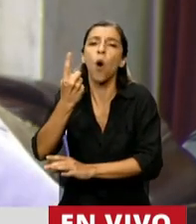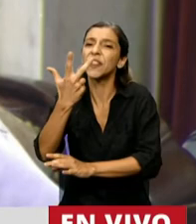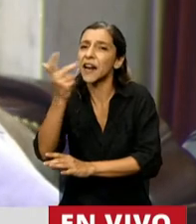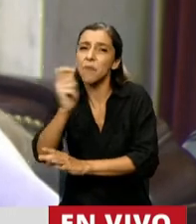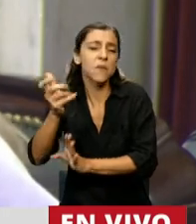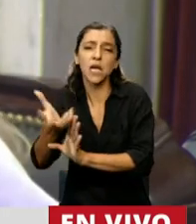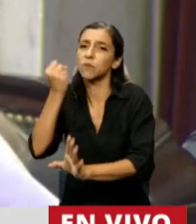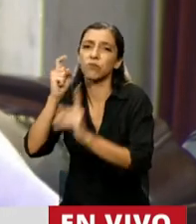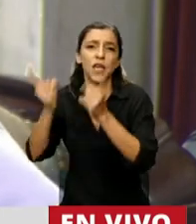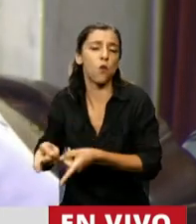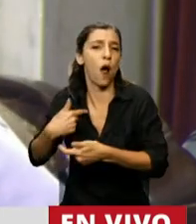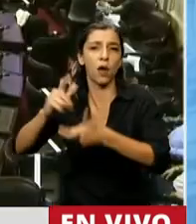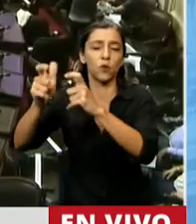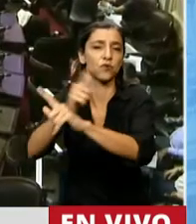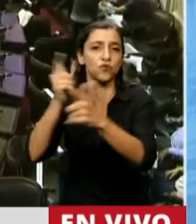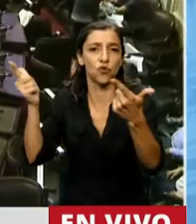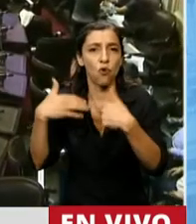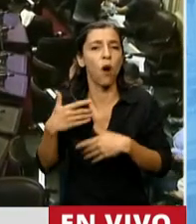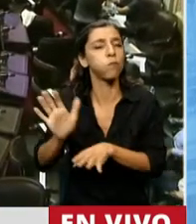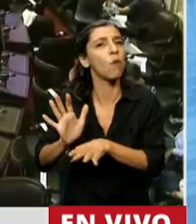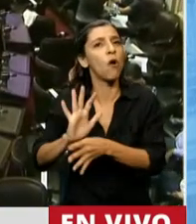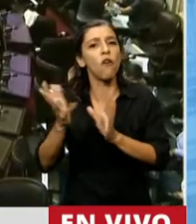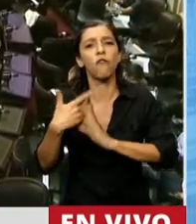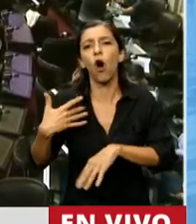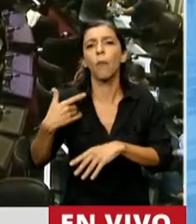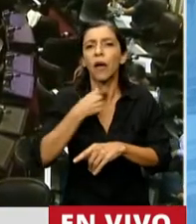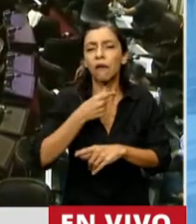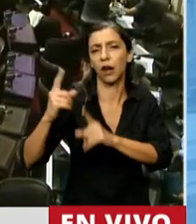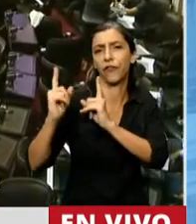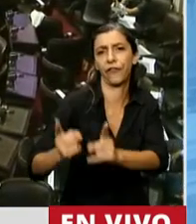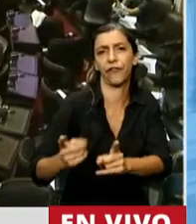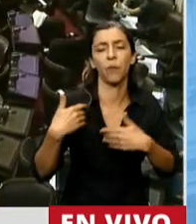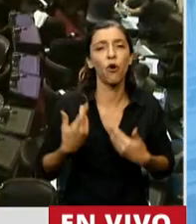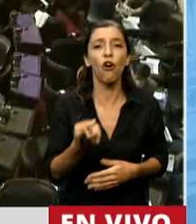su filosofía de cambiar algo para que todo siga igual. Del 11% que les